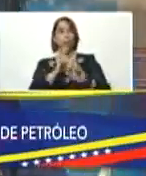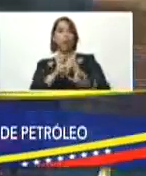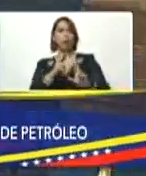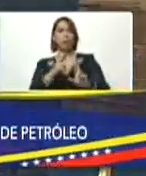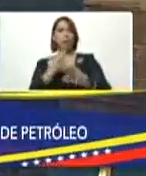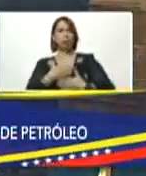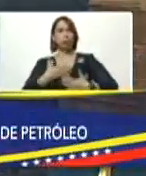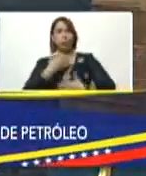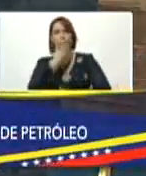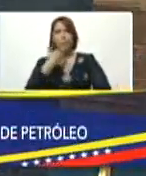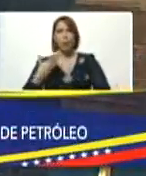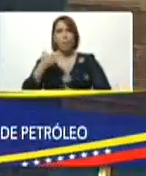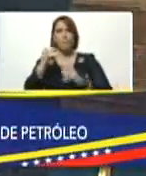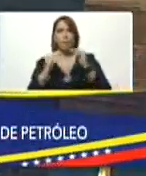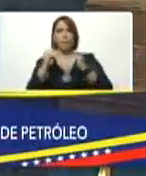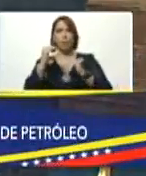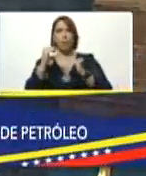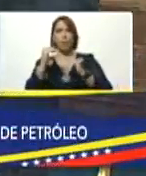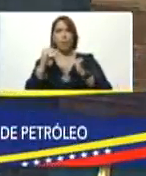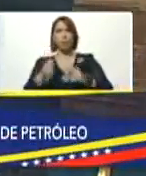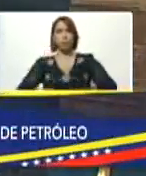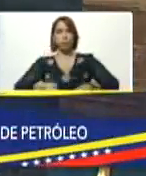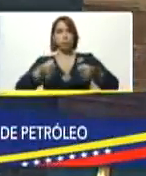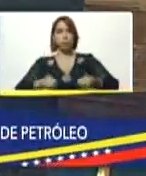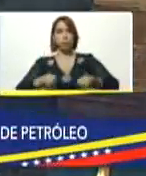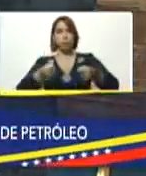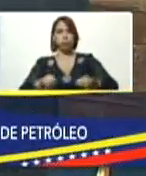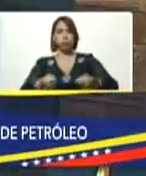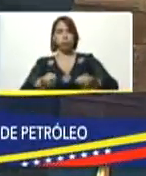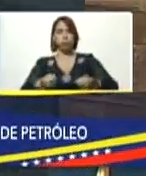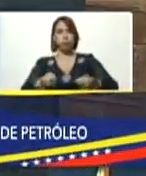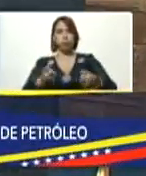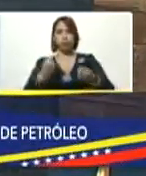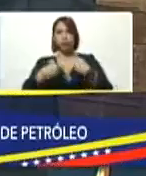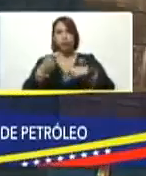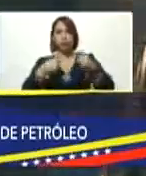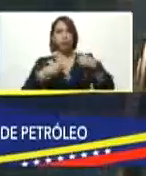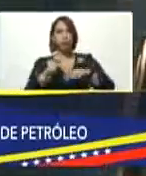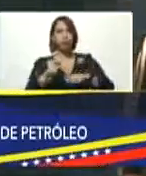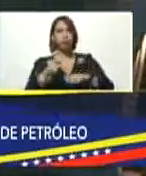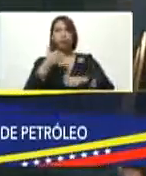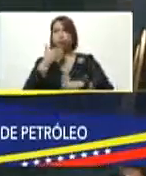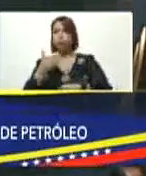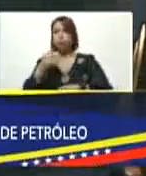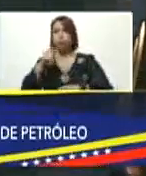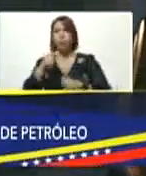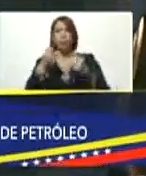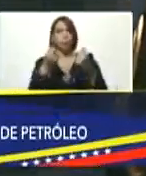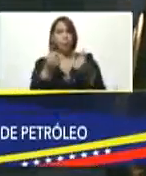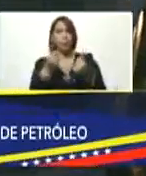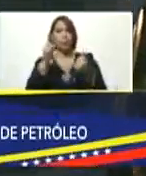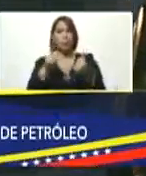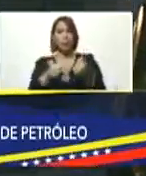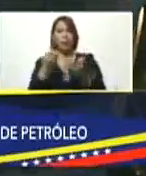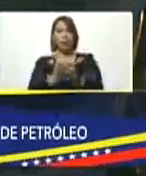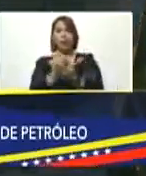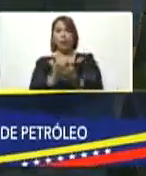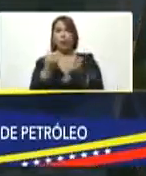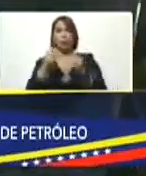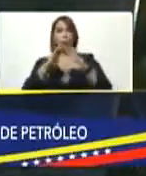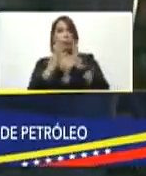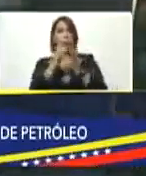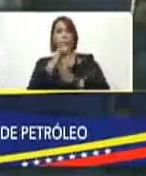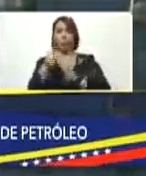adecuada para la estabilidad del mercado, de la oferta, de la demanda, de los precios y de la economía mundial en